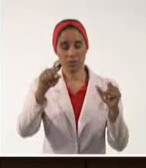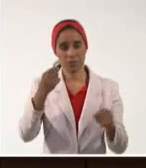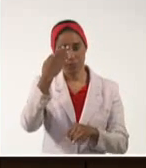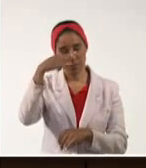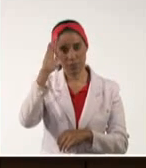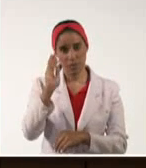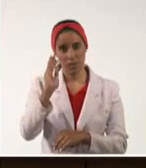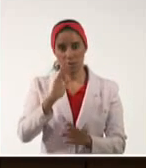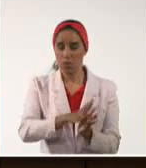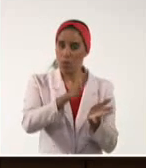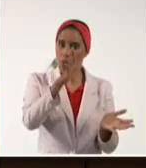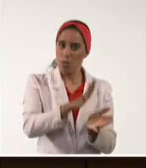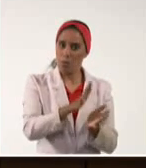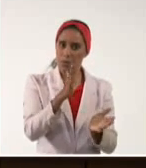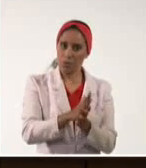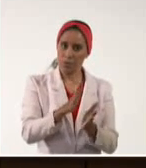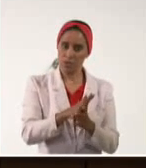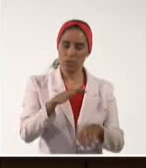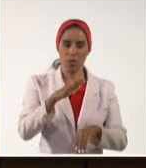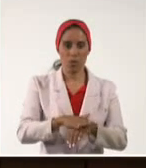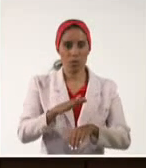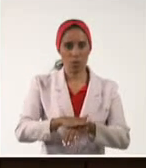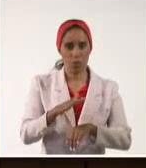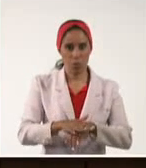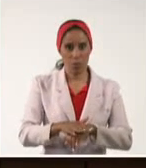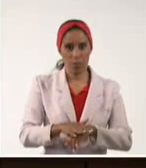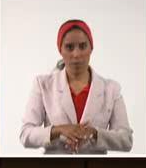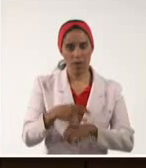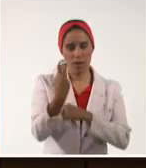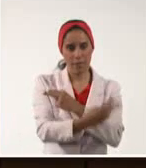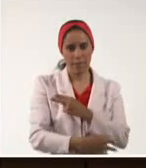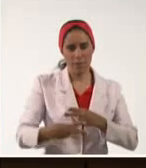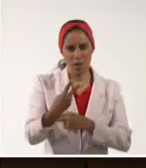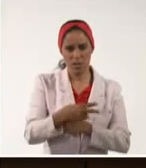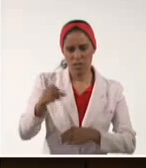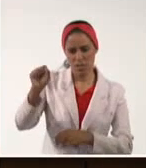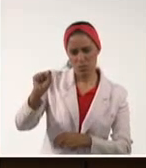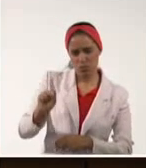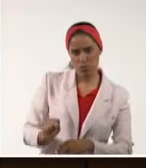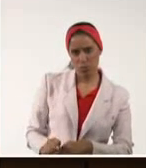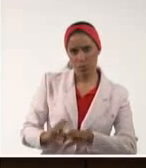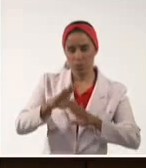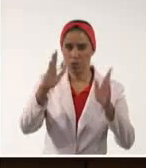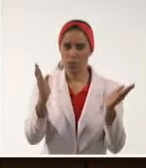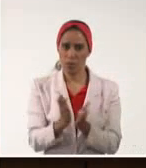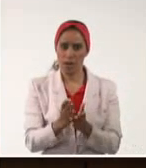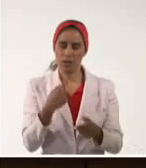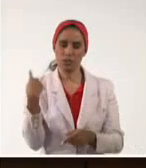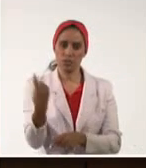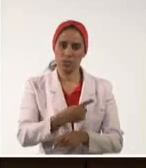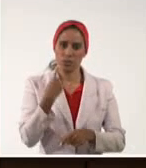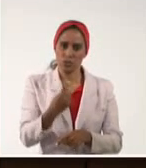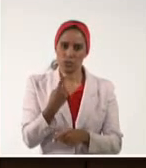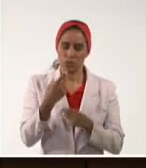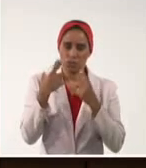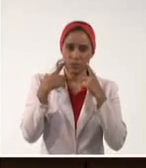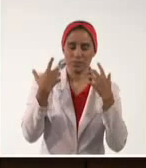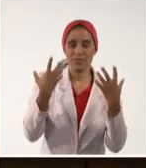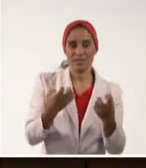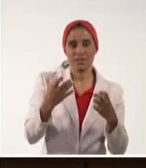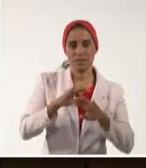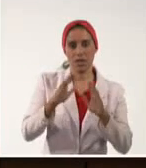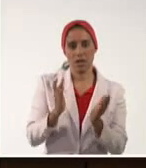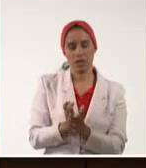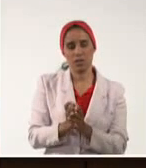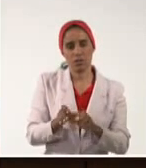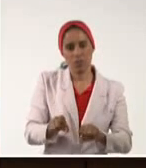compromiso en defensa de la causa de los países del sur global y la disposición a movilizar las energías en el empeño de